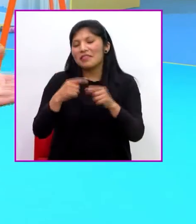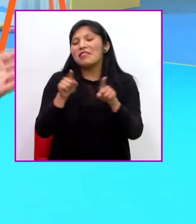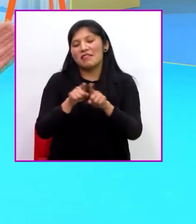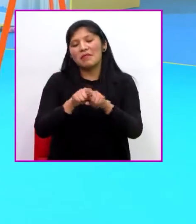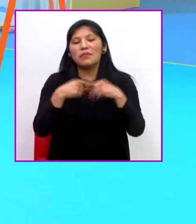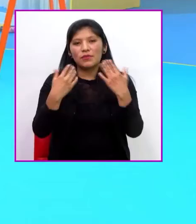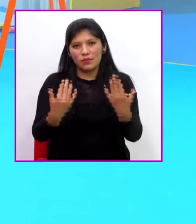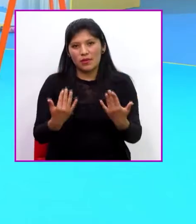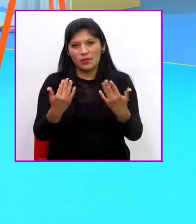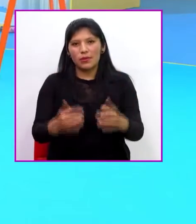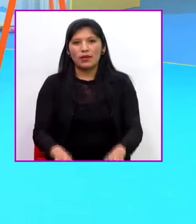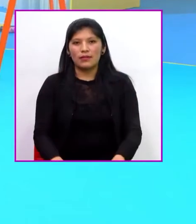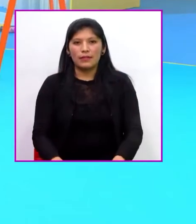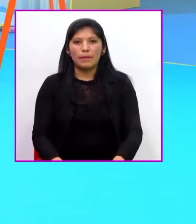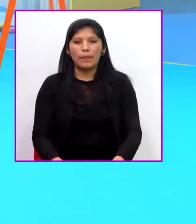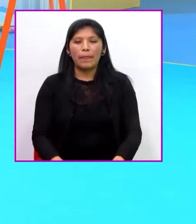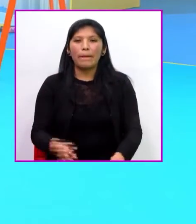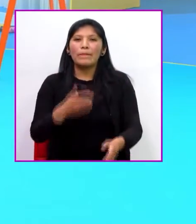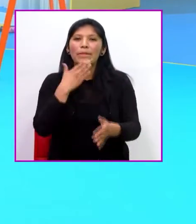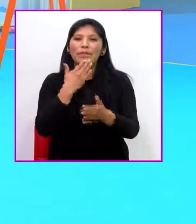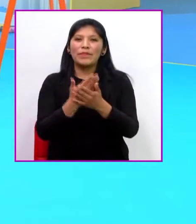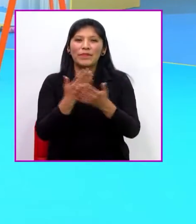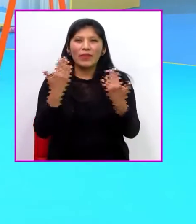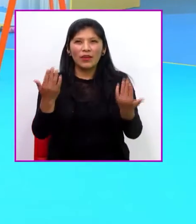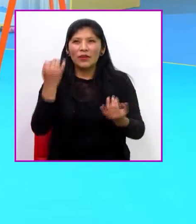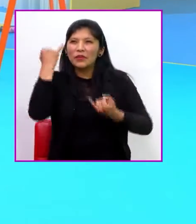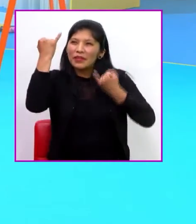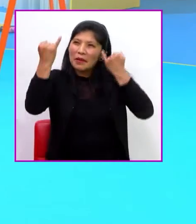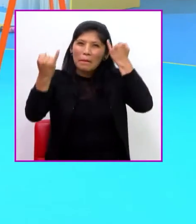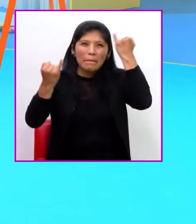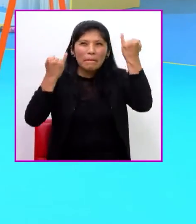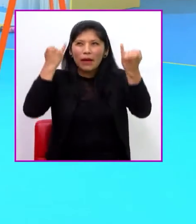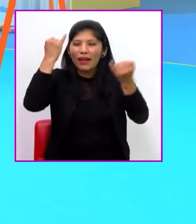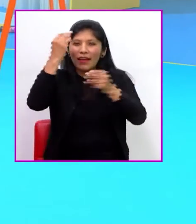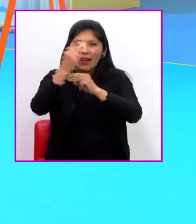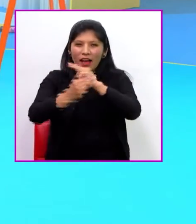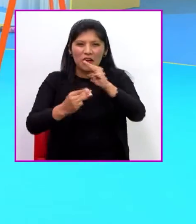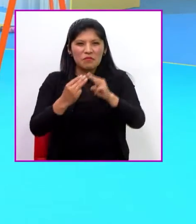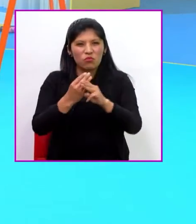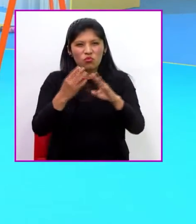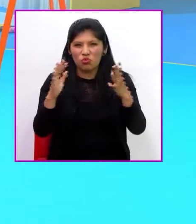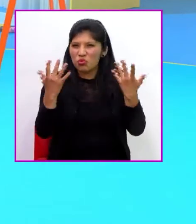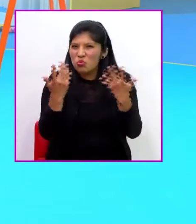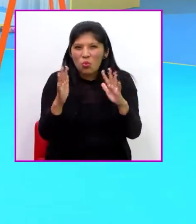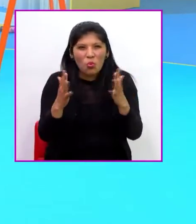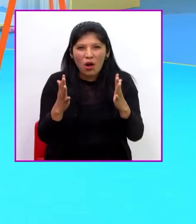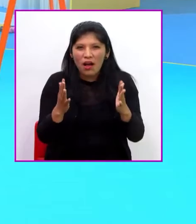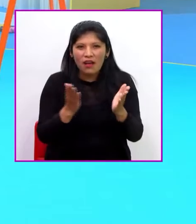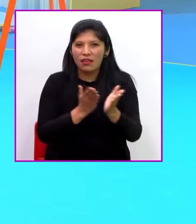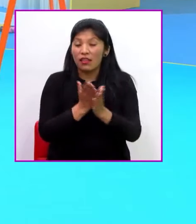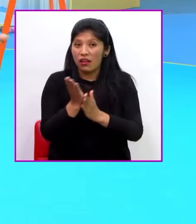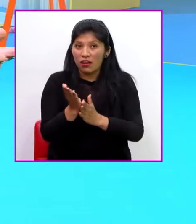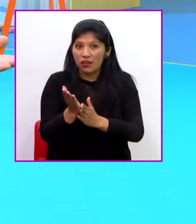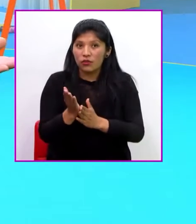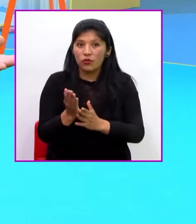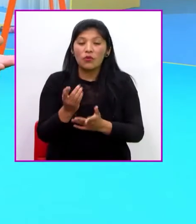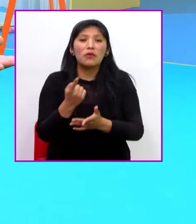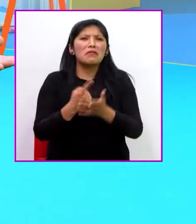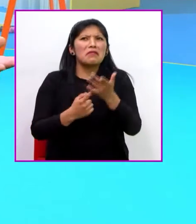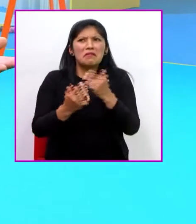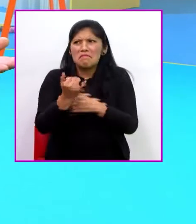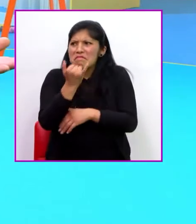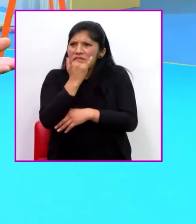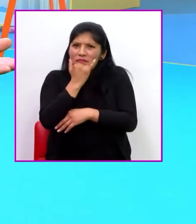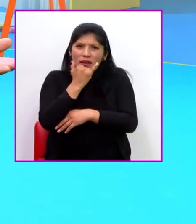actuales. Bien, ¿te imaginas al mundo sin derechos humanos? ¿Te has puesto a pensar qué sería del mundo